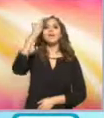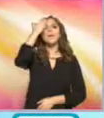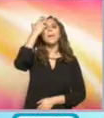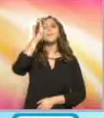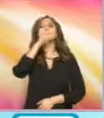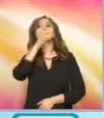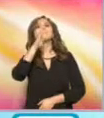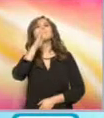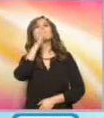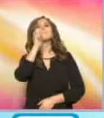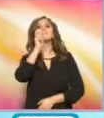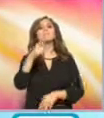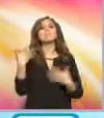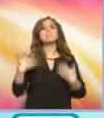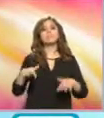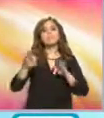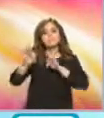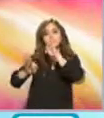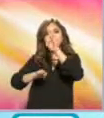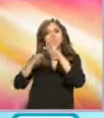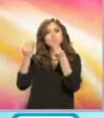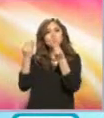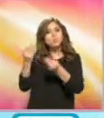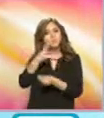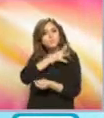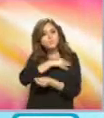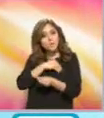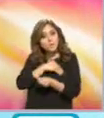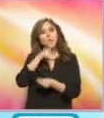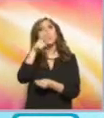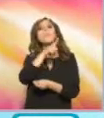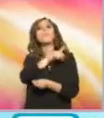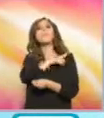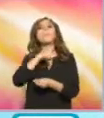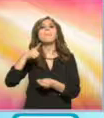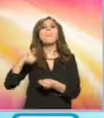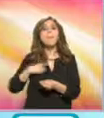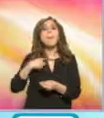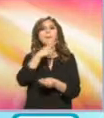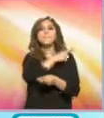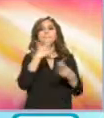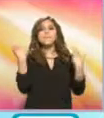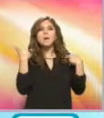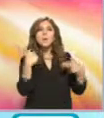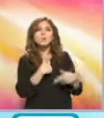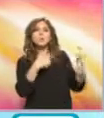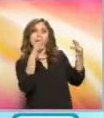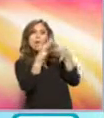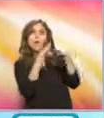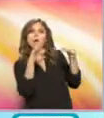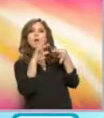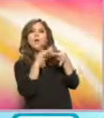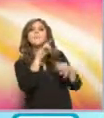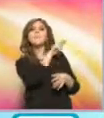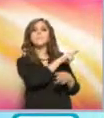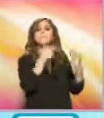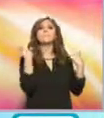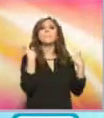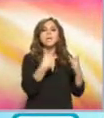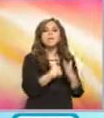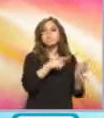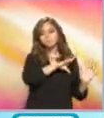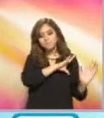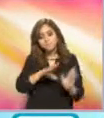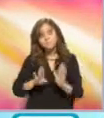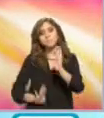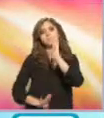gusta nada, por lo menos que te dé una explicación que vaya acorde a que va a trabajar con tu hijo para su mejor desarrollo. No es, se lo